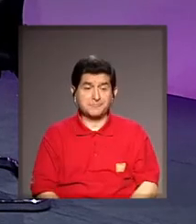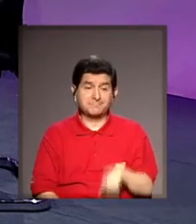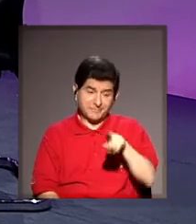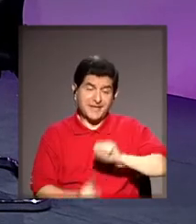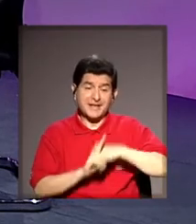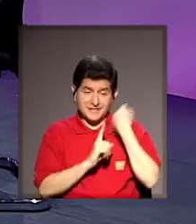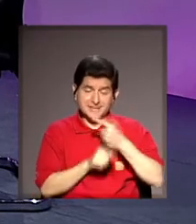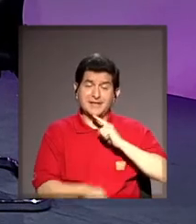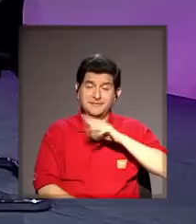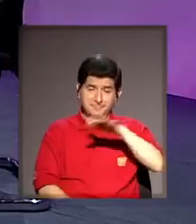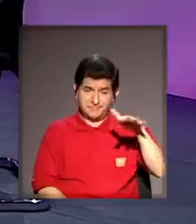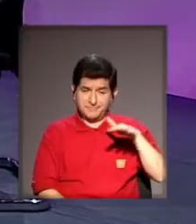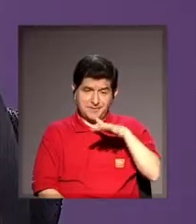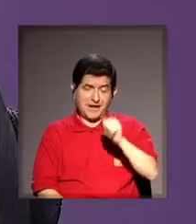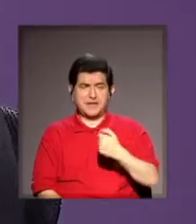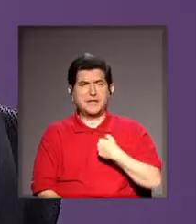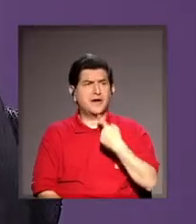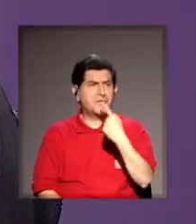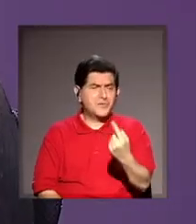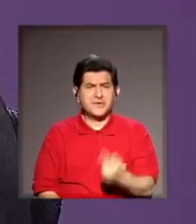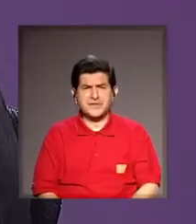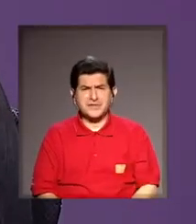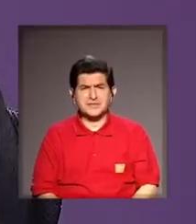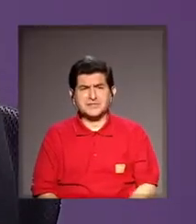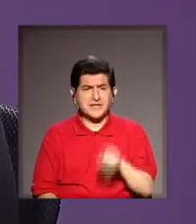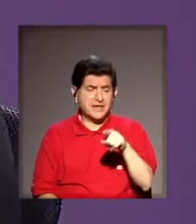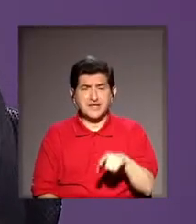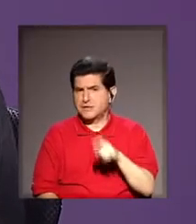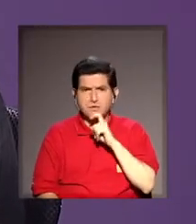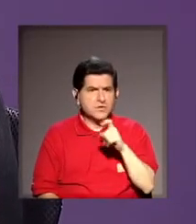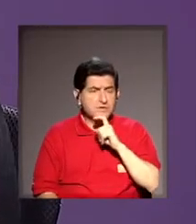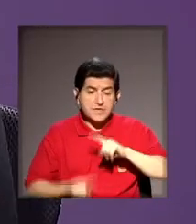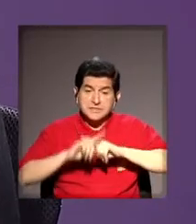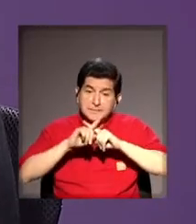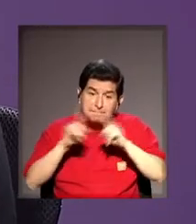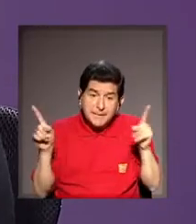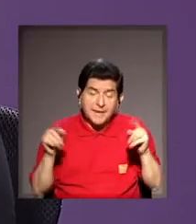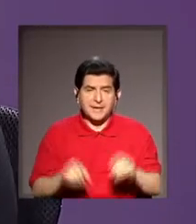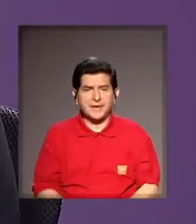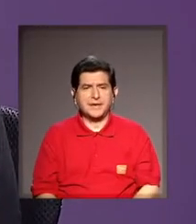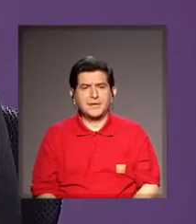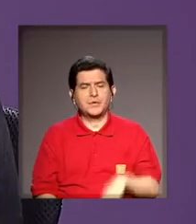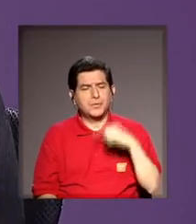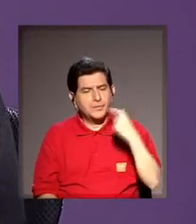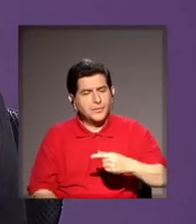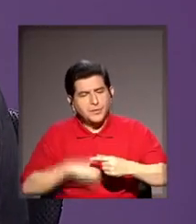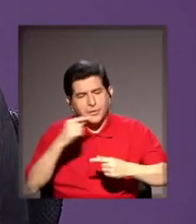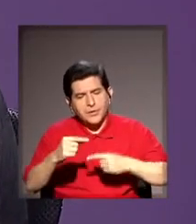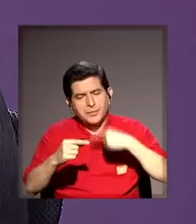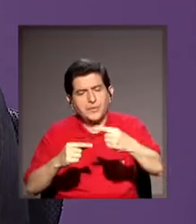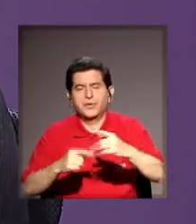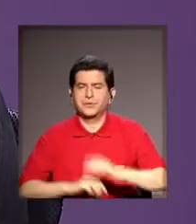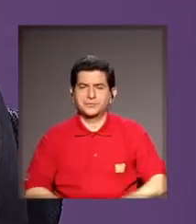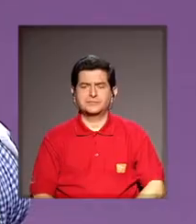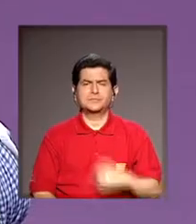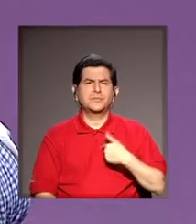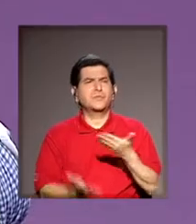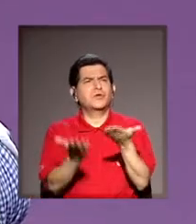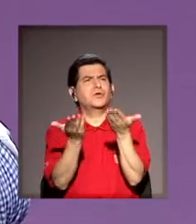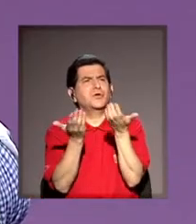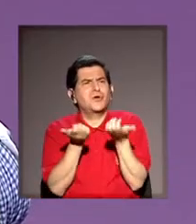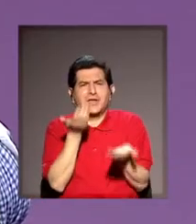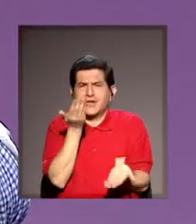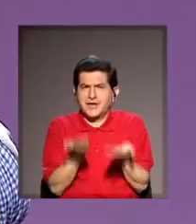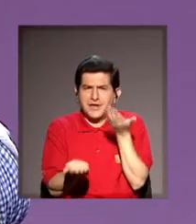realidad es verdad que una dice como nada costaría probar ahí vamos pasito a pasito yo quisiera como